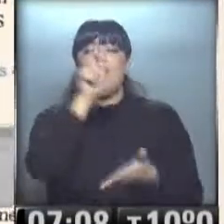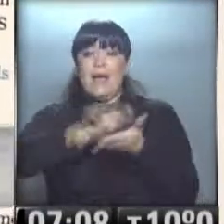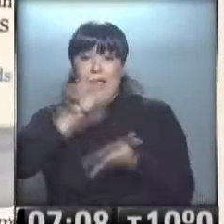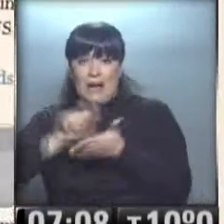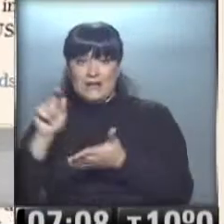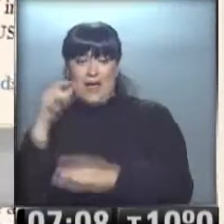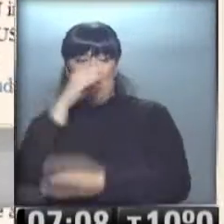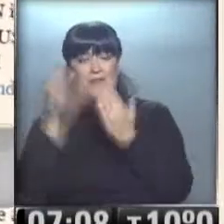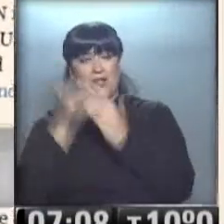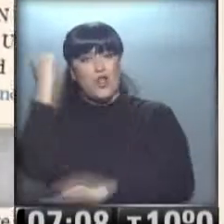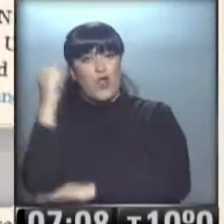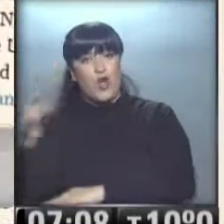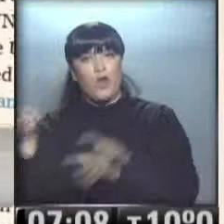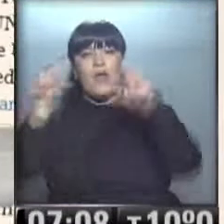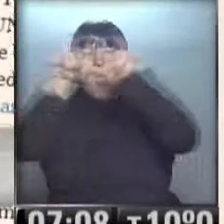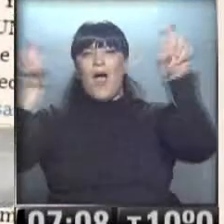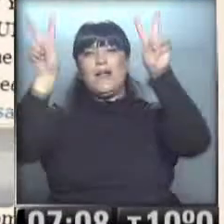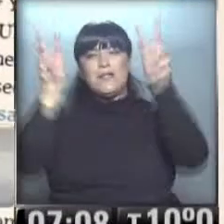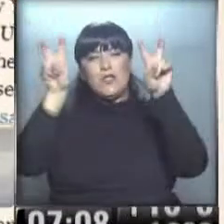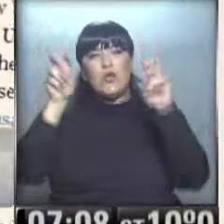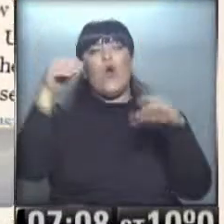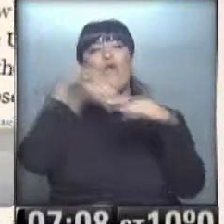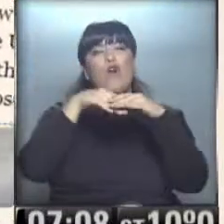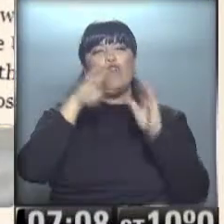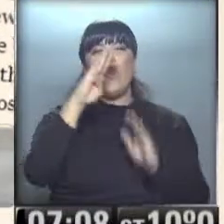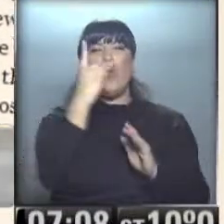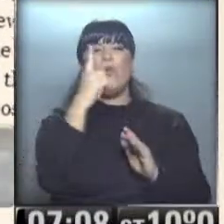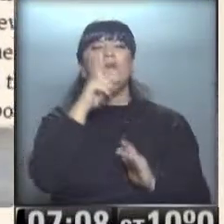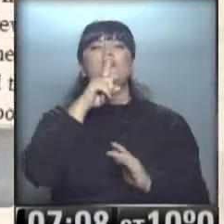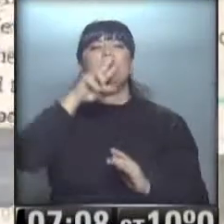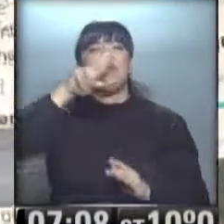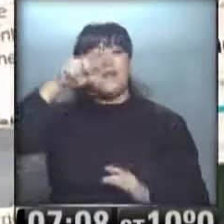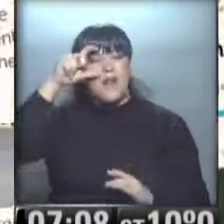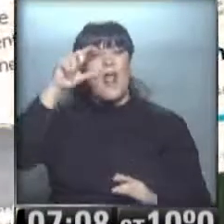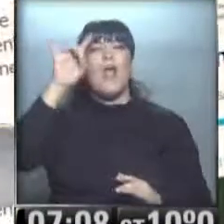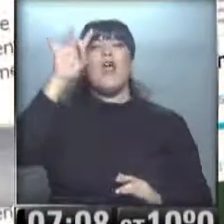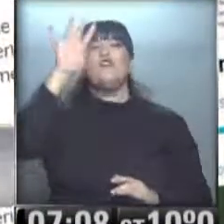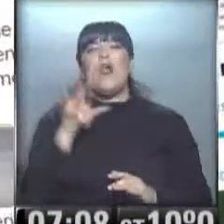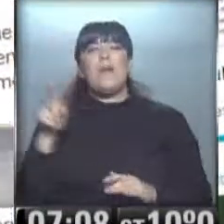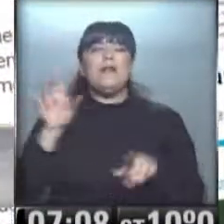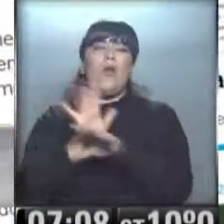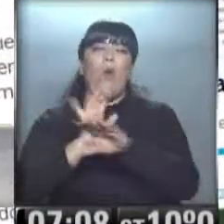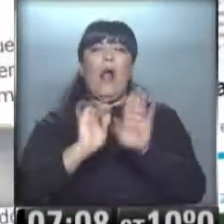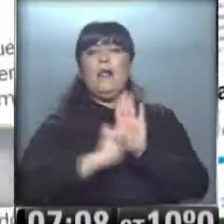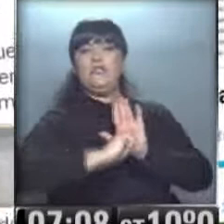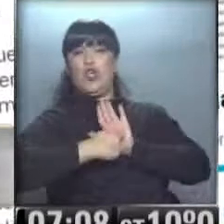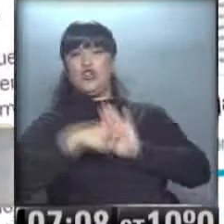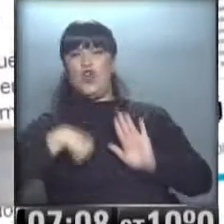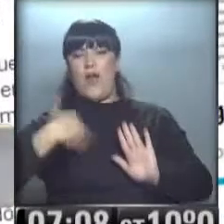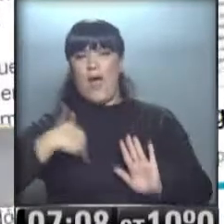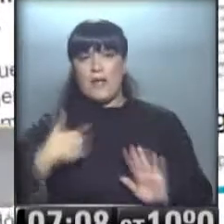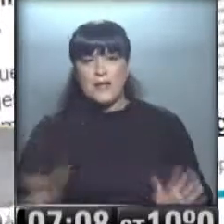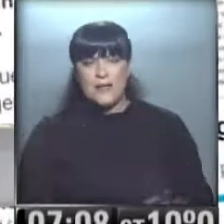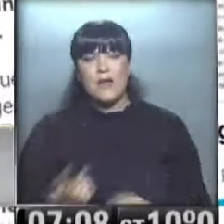fue publicada hoy bajo el título "Los fondos buitre no son víctimas, solo son extorsionadores". Allí